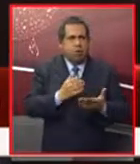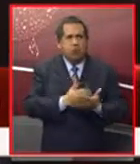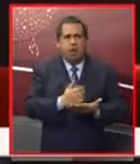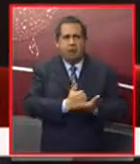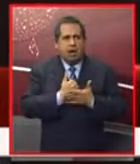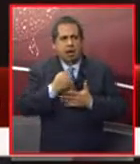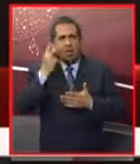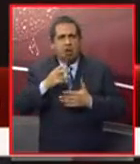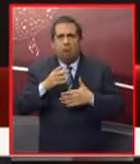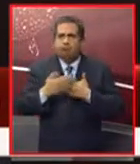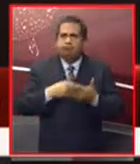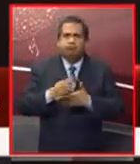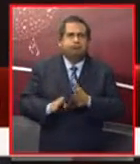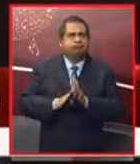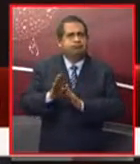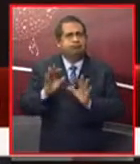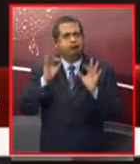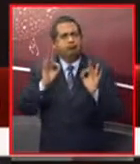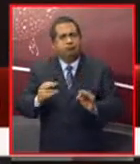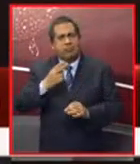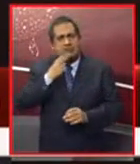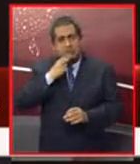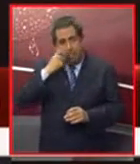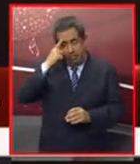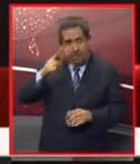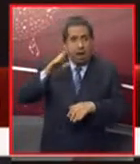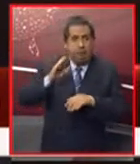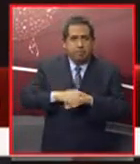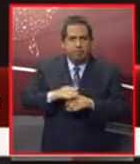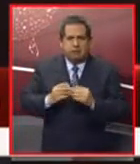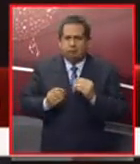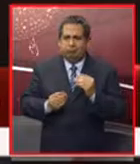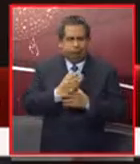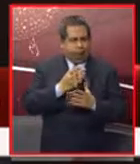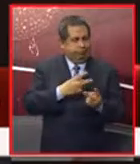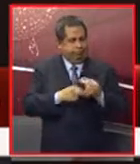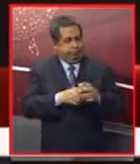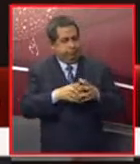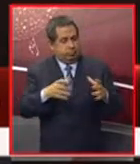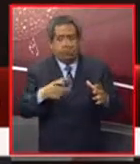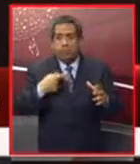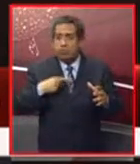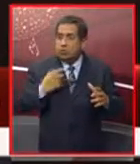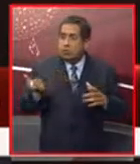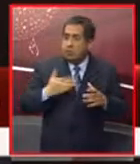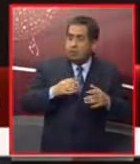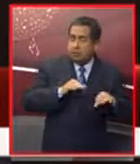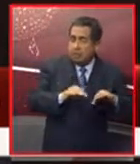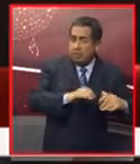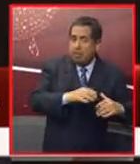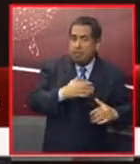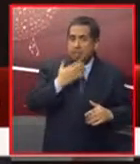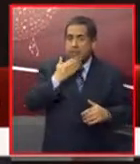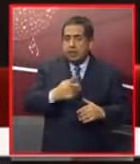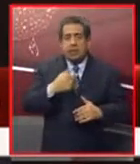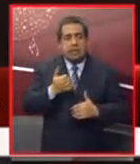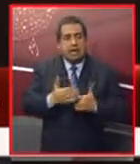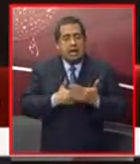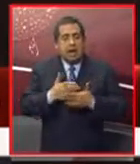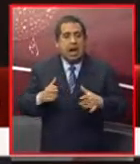gran movilidad, permitiéndoles ampliar o disminuir el tamaño de su planta, así como cambiar los